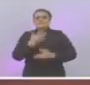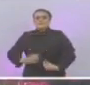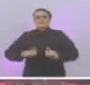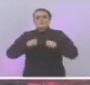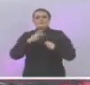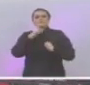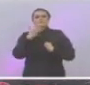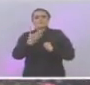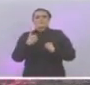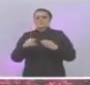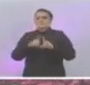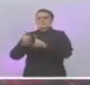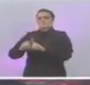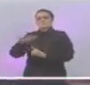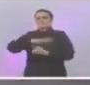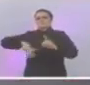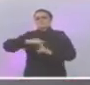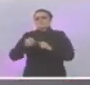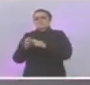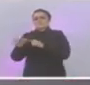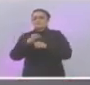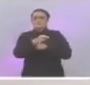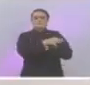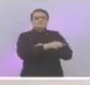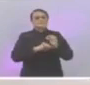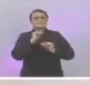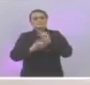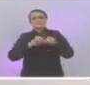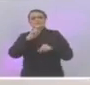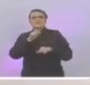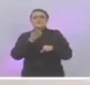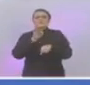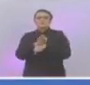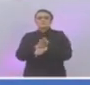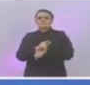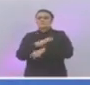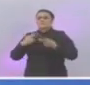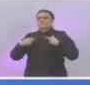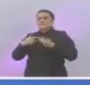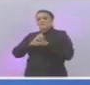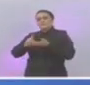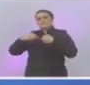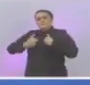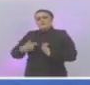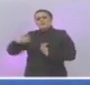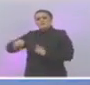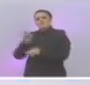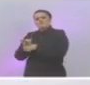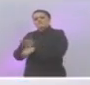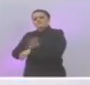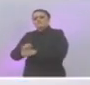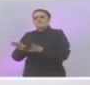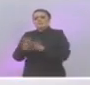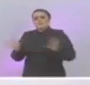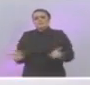de vida e infraestructura de nuestros municipios, en la protección y defensa de los derechos humanos y en la